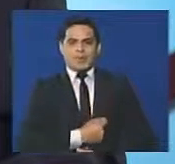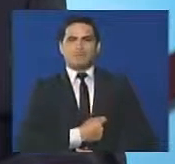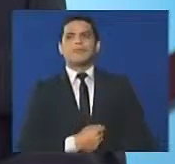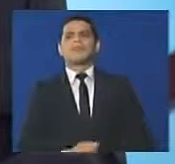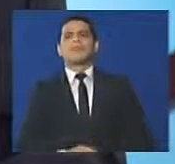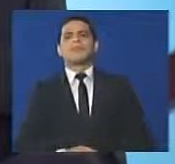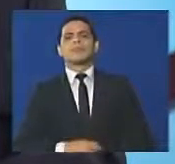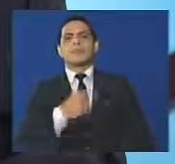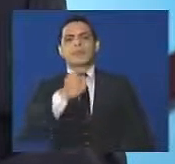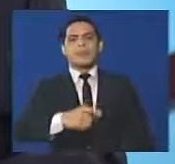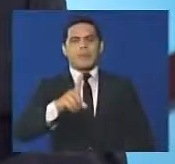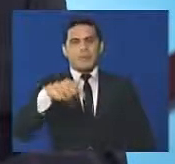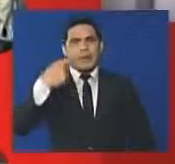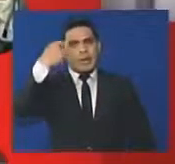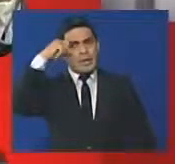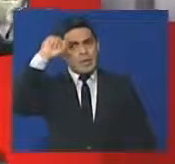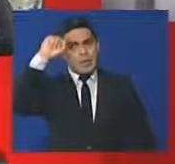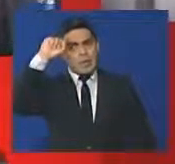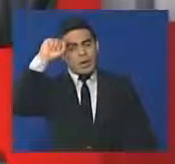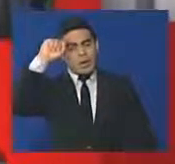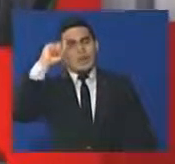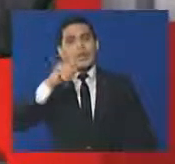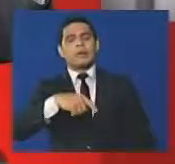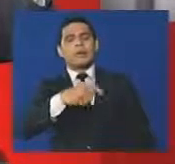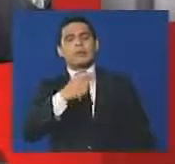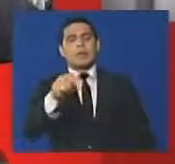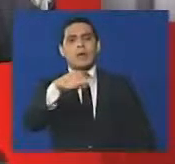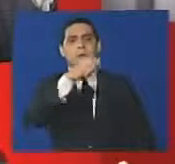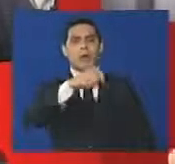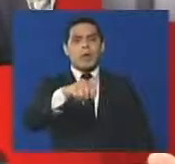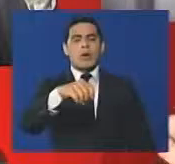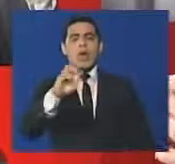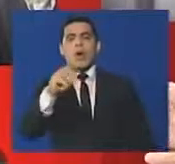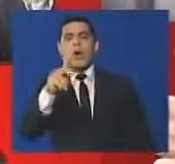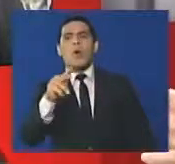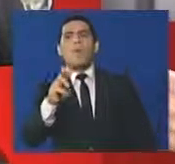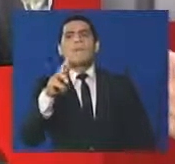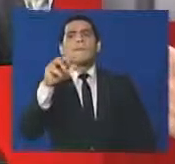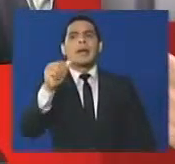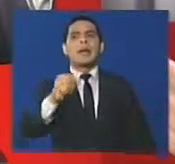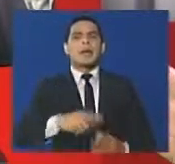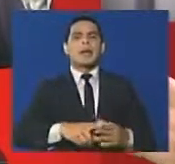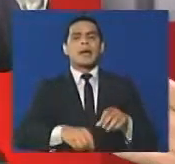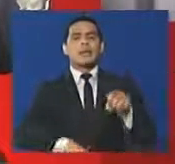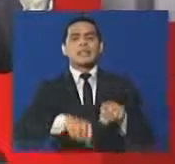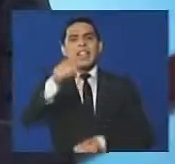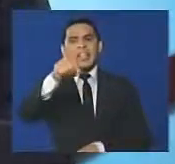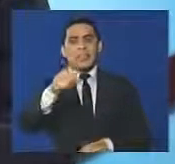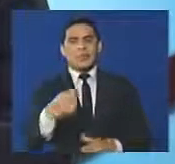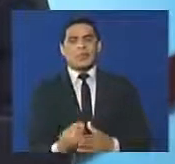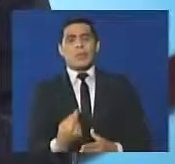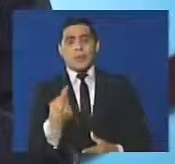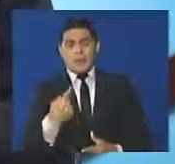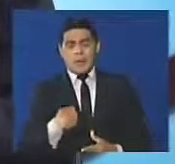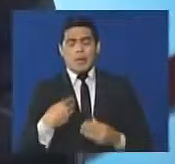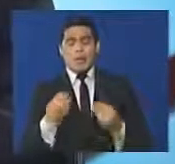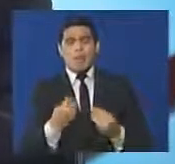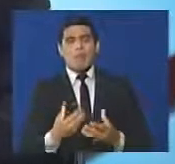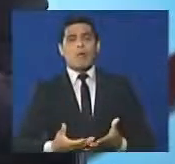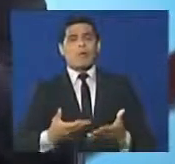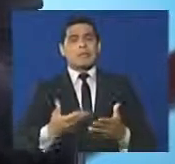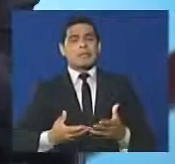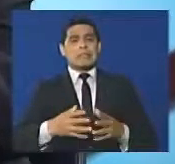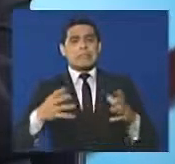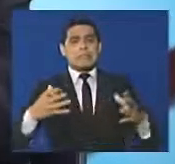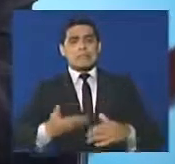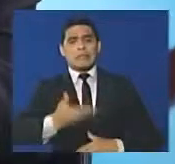recuerda la ópera en San Cristóbal, así. Ah, cómo no, fíjense, de otra anécdota que eso para mí es grande.